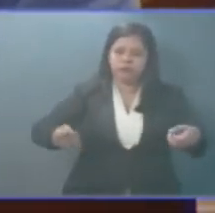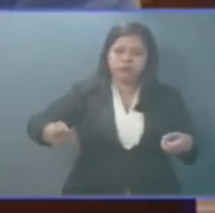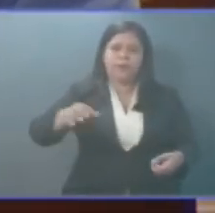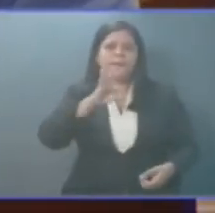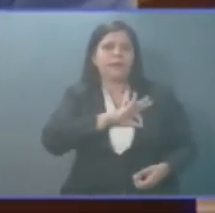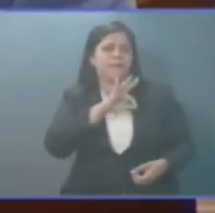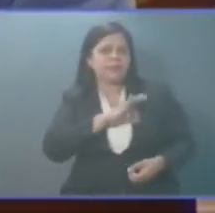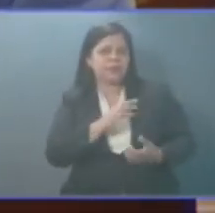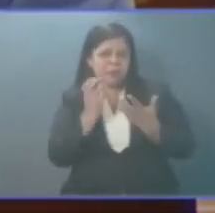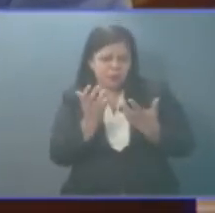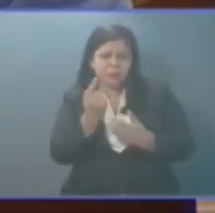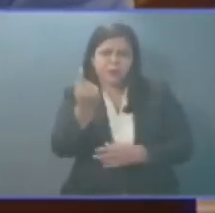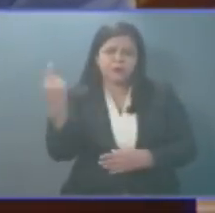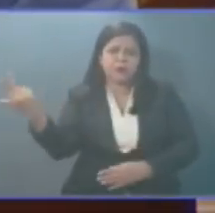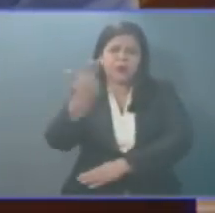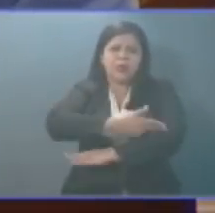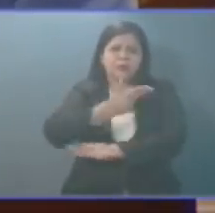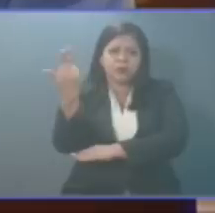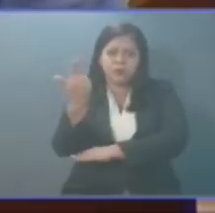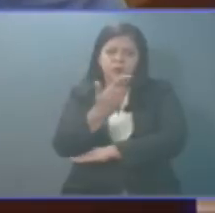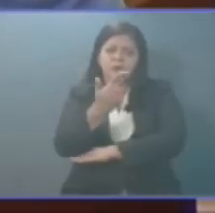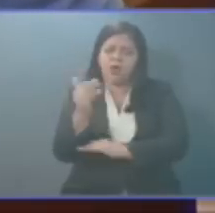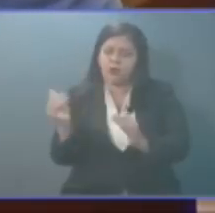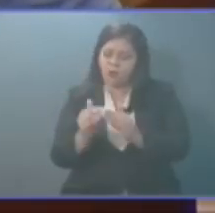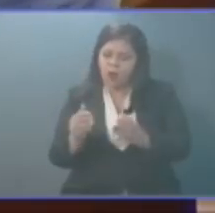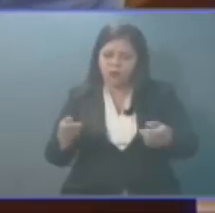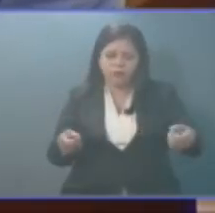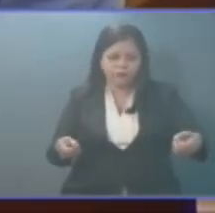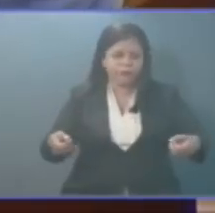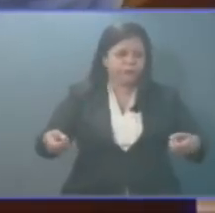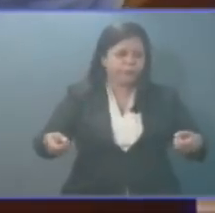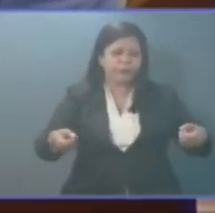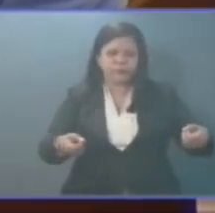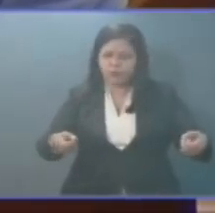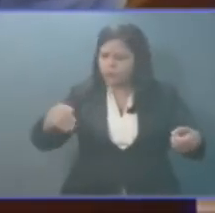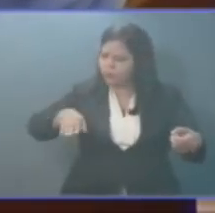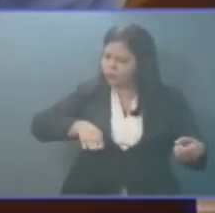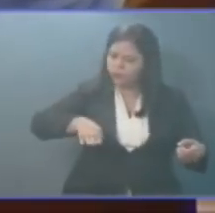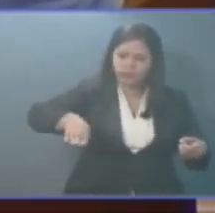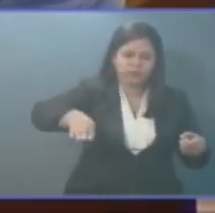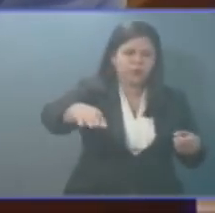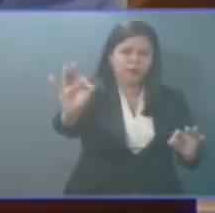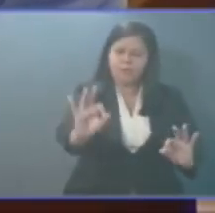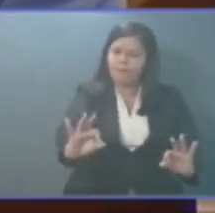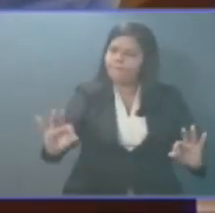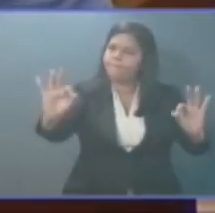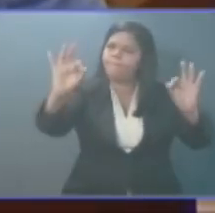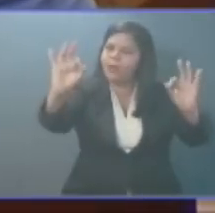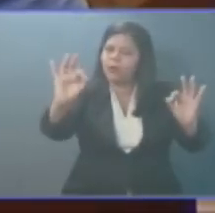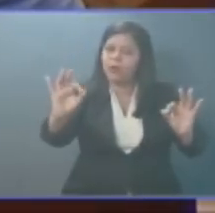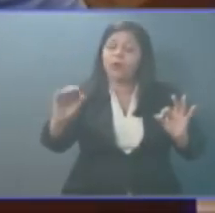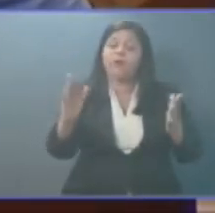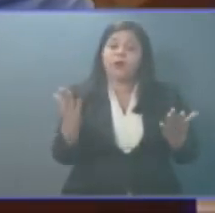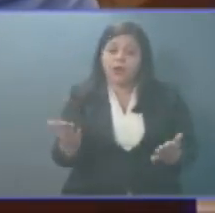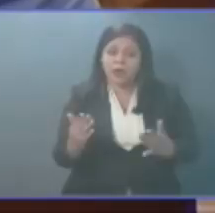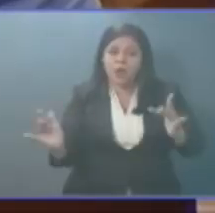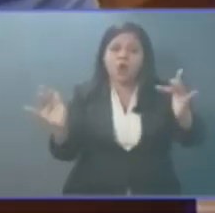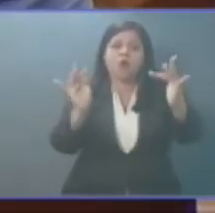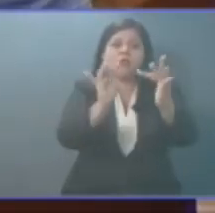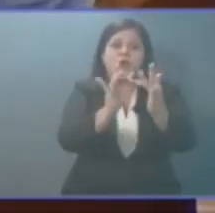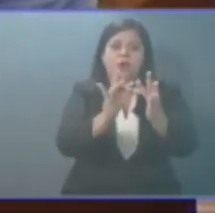Acajutla y a quienes viajan a la frontera La Chadura, una de las vías con más alto tránsito entre El Salvador y